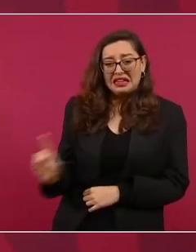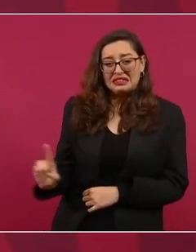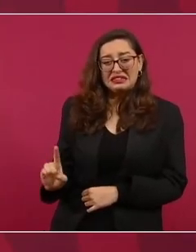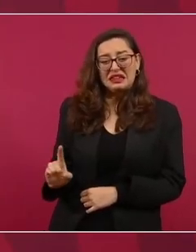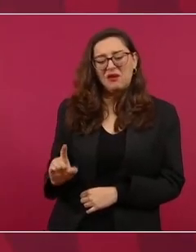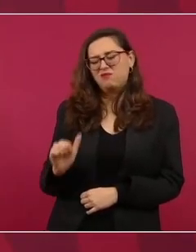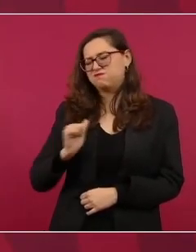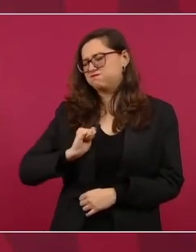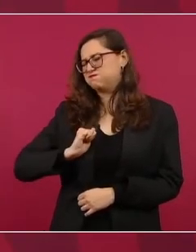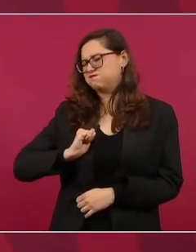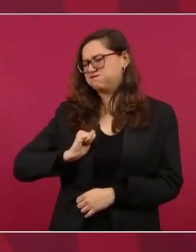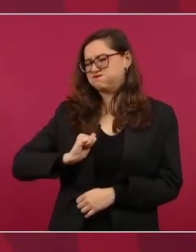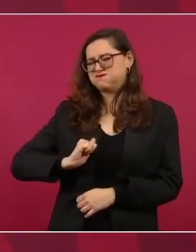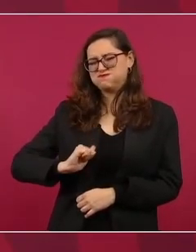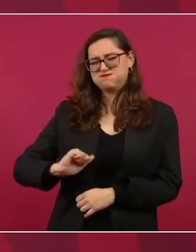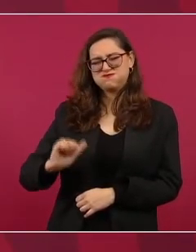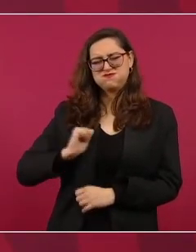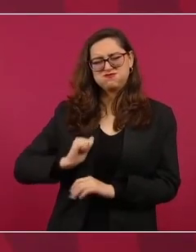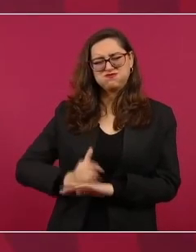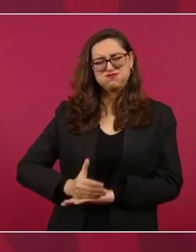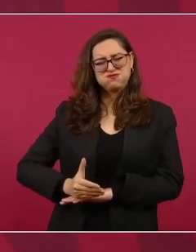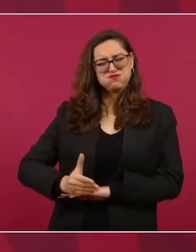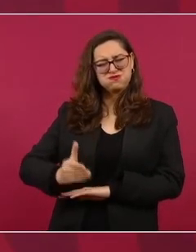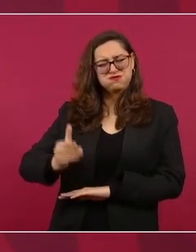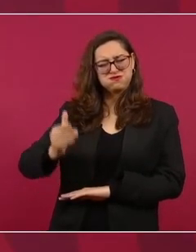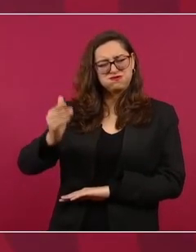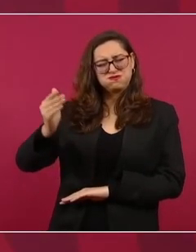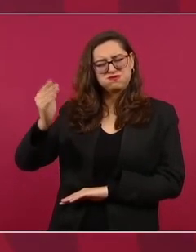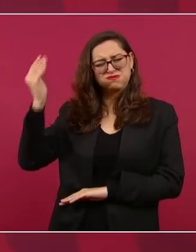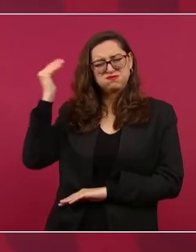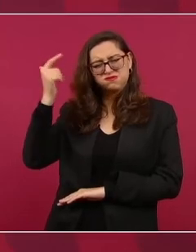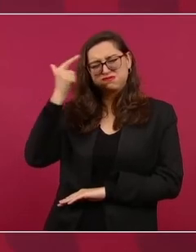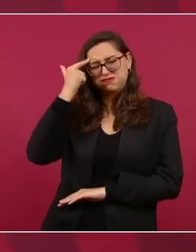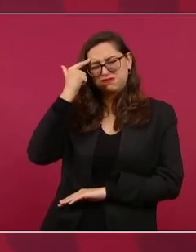Qué conservadurismo tan rancio.